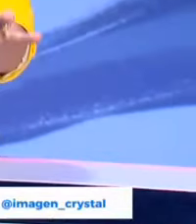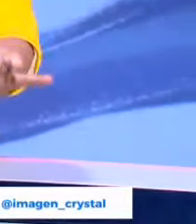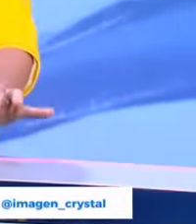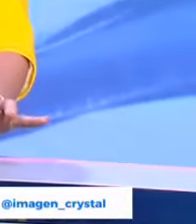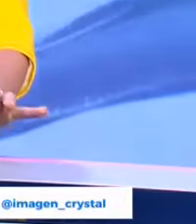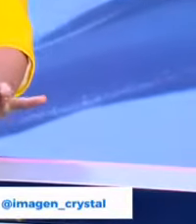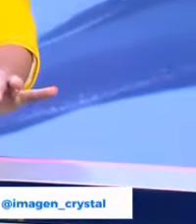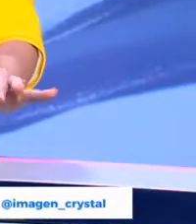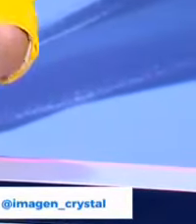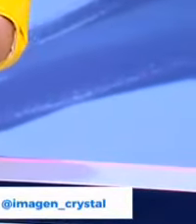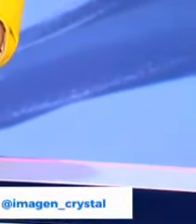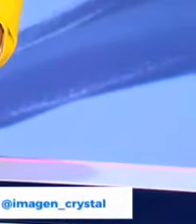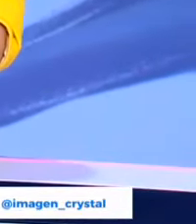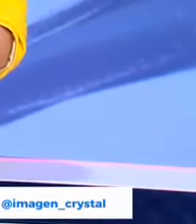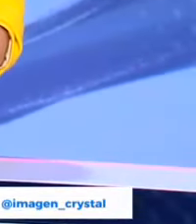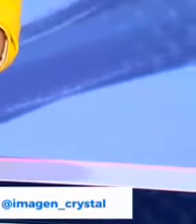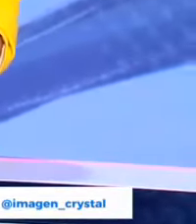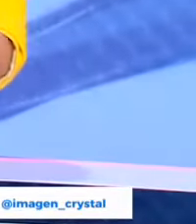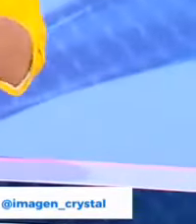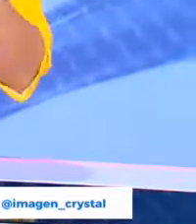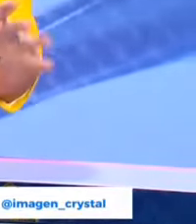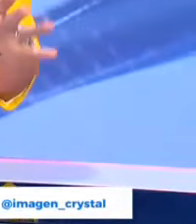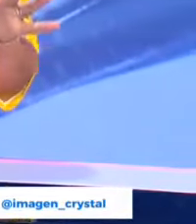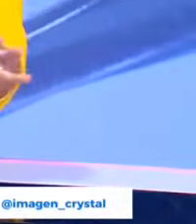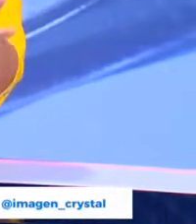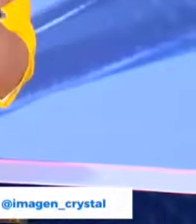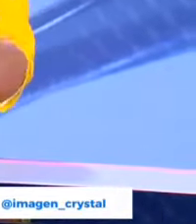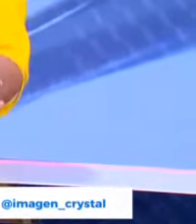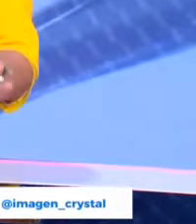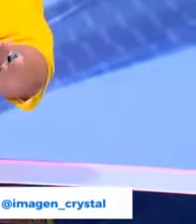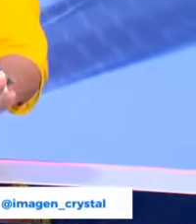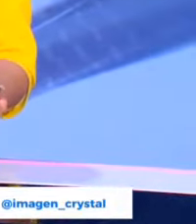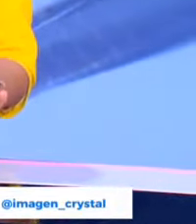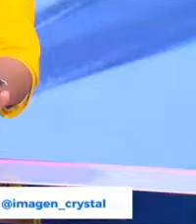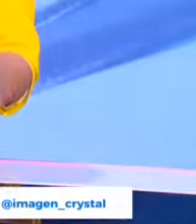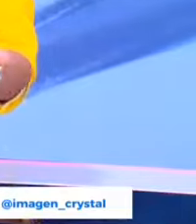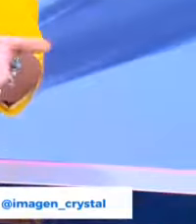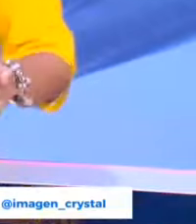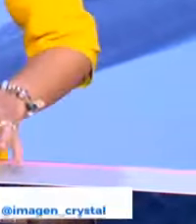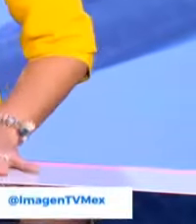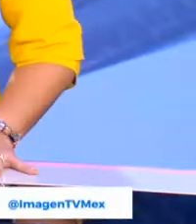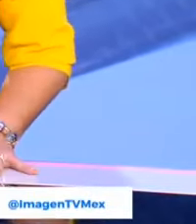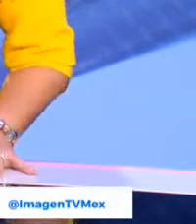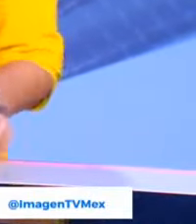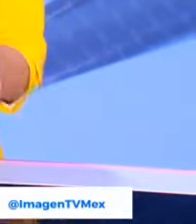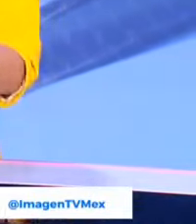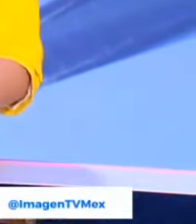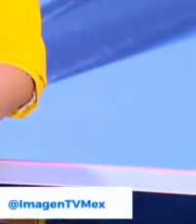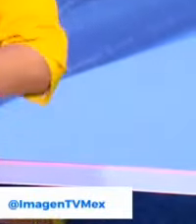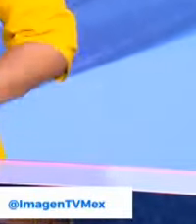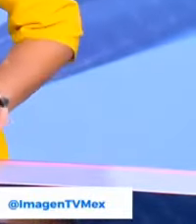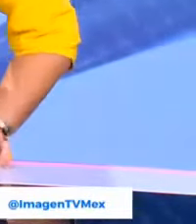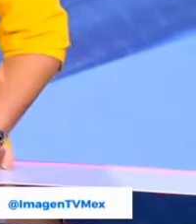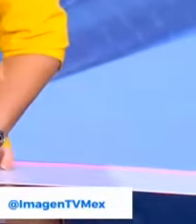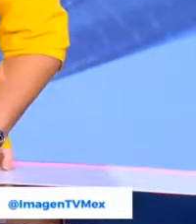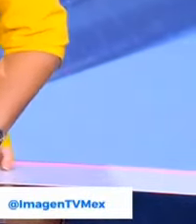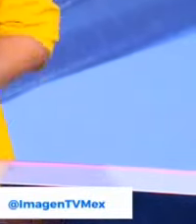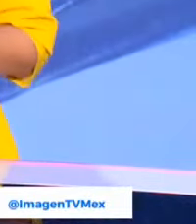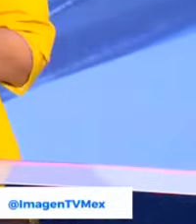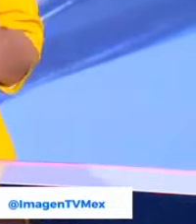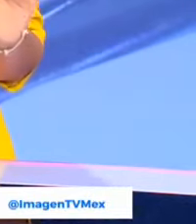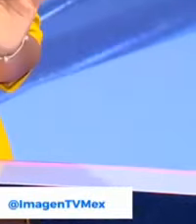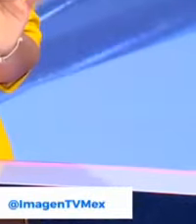Ya lo dijo el presidente, a él le pareció muy bien el segundo debate. ¿Usted cómo lo vio, eh? Díganos en nuestras redes